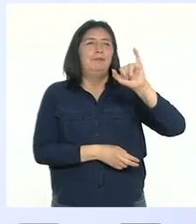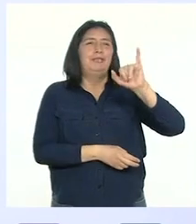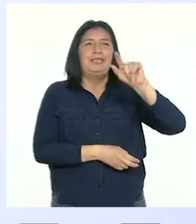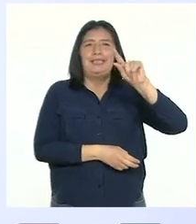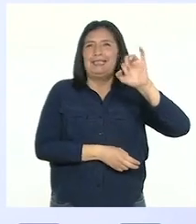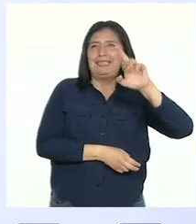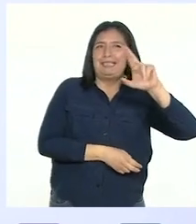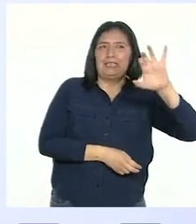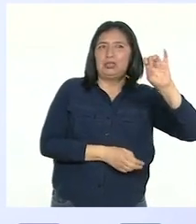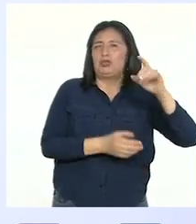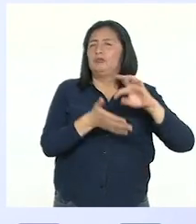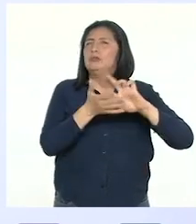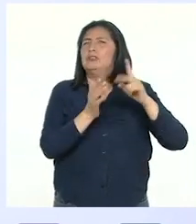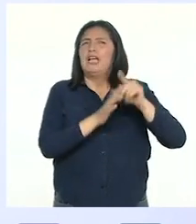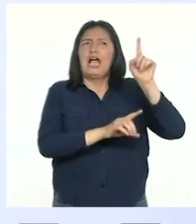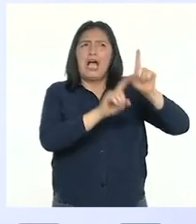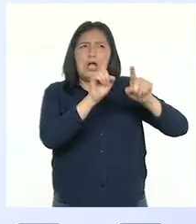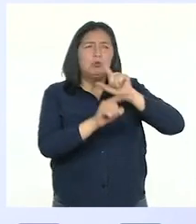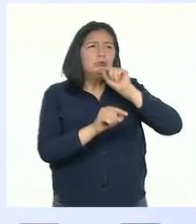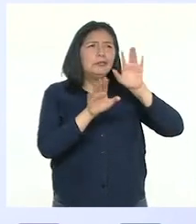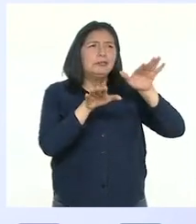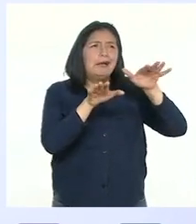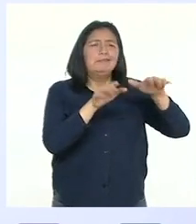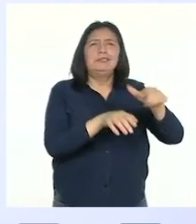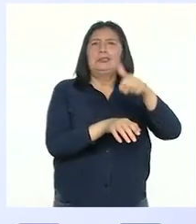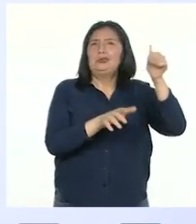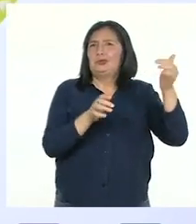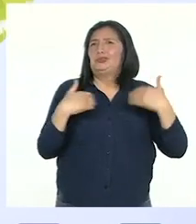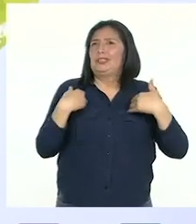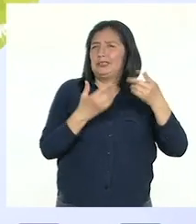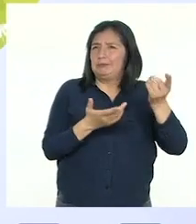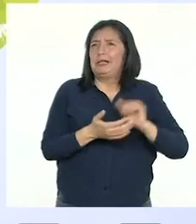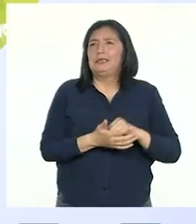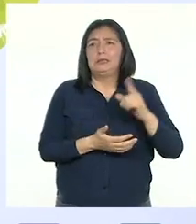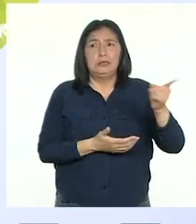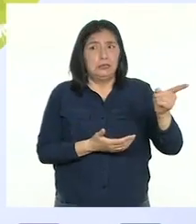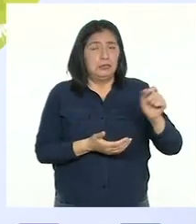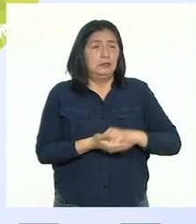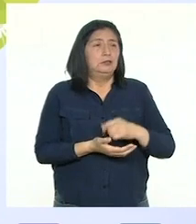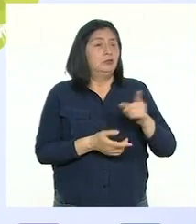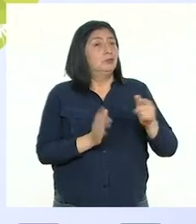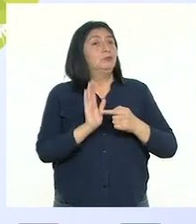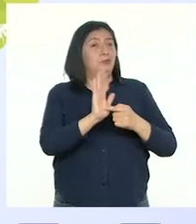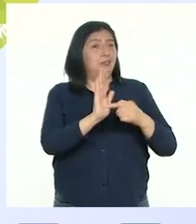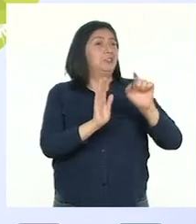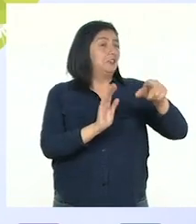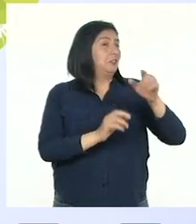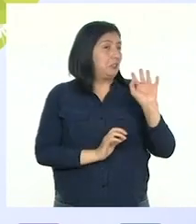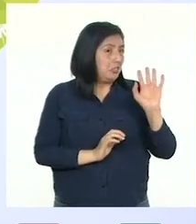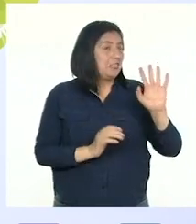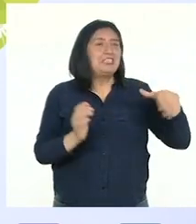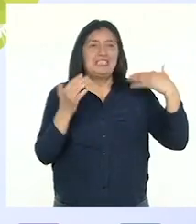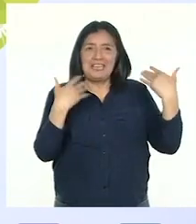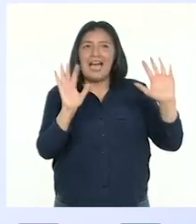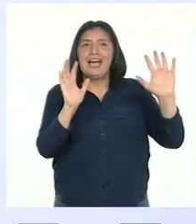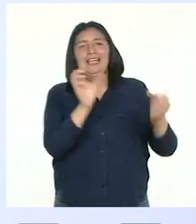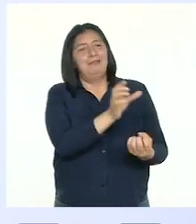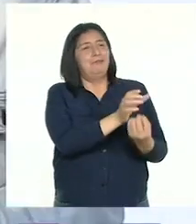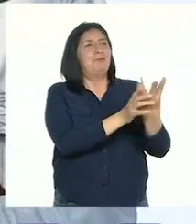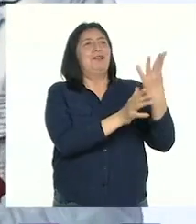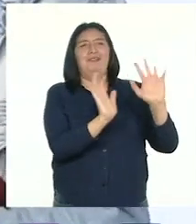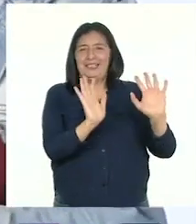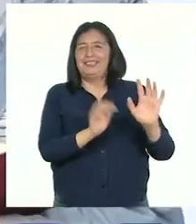migración, la cual se da en algunas aves y otras especies de animales. Es otra señal que identifica la llegada de la